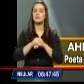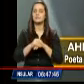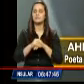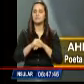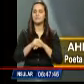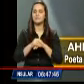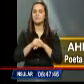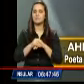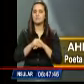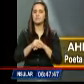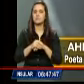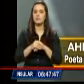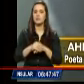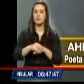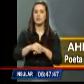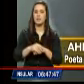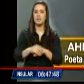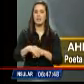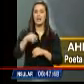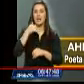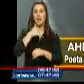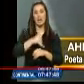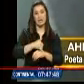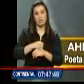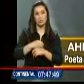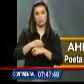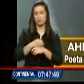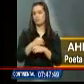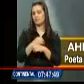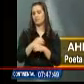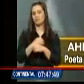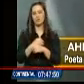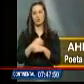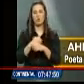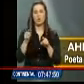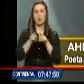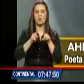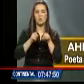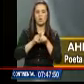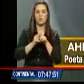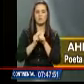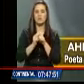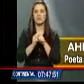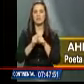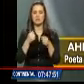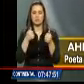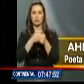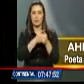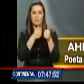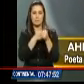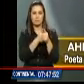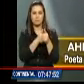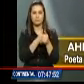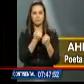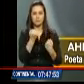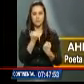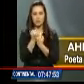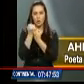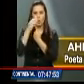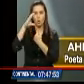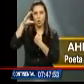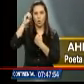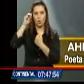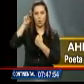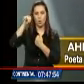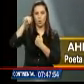Y hay un rol de cómplice, hay un rol de conflubador con la agresión que hizo